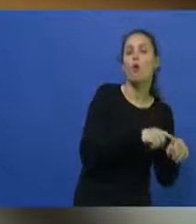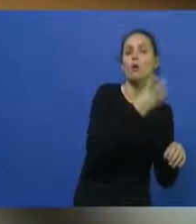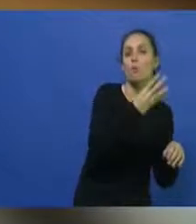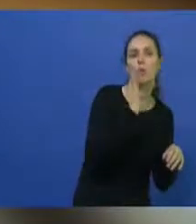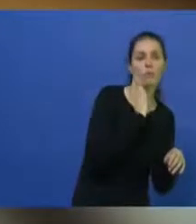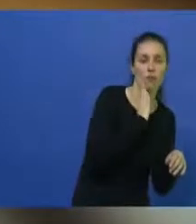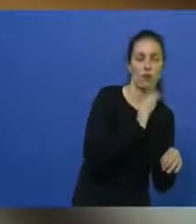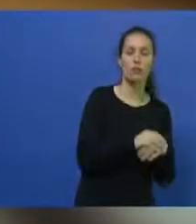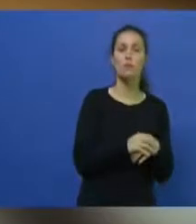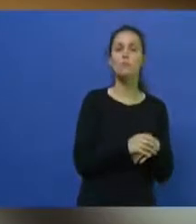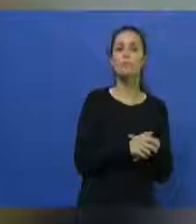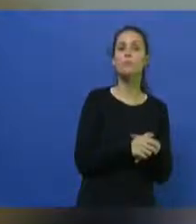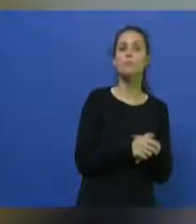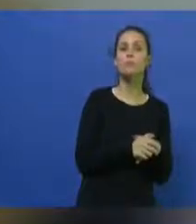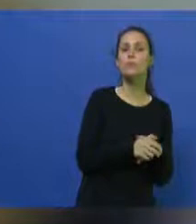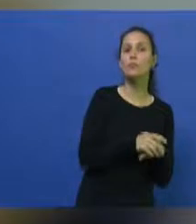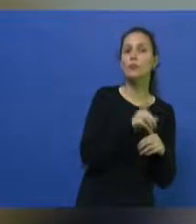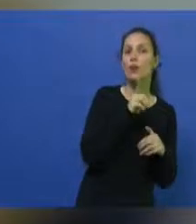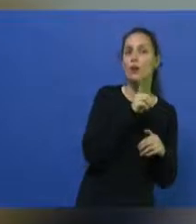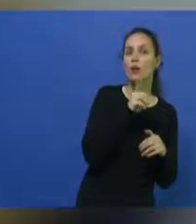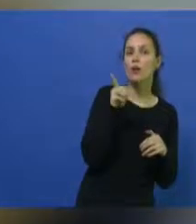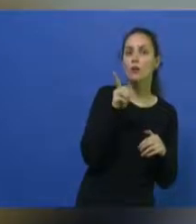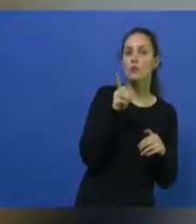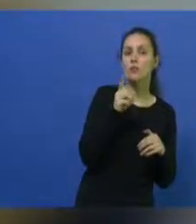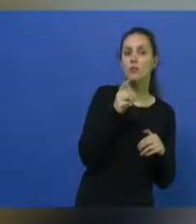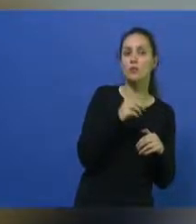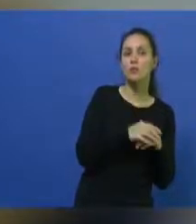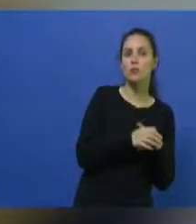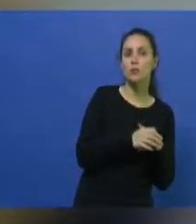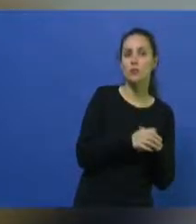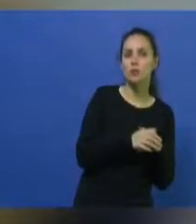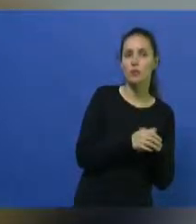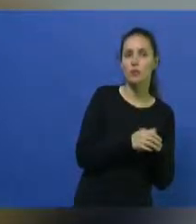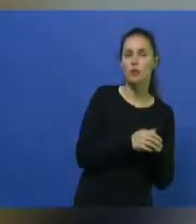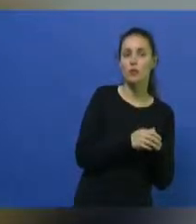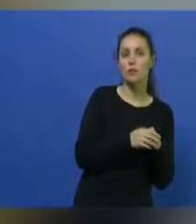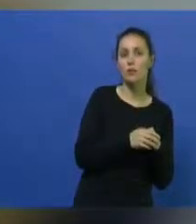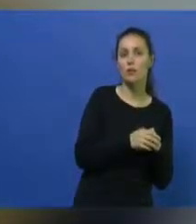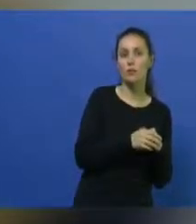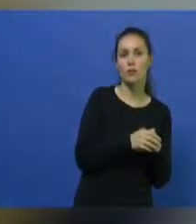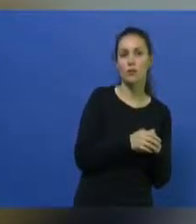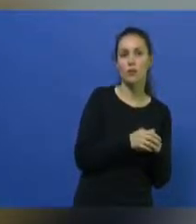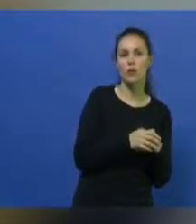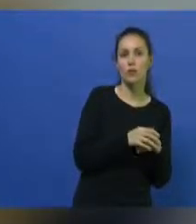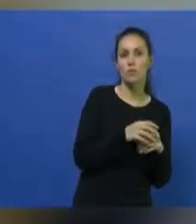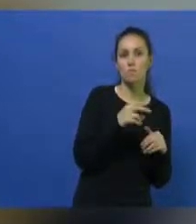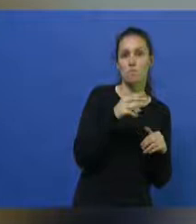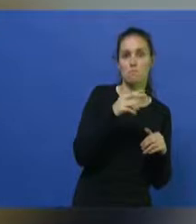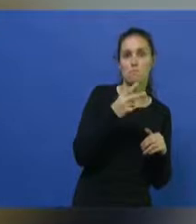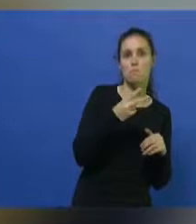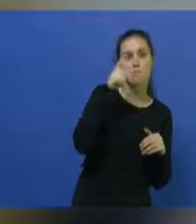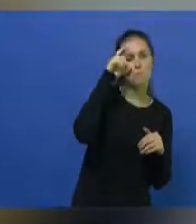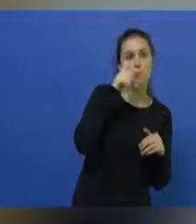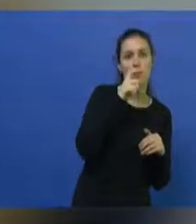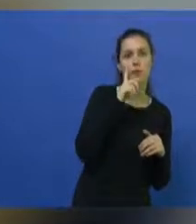bancas abajo, y arriba allá están vecinalistas. Mire, le veo a Argiz y algunos otros vecinalistas. Usted lo había adelantado este tema.